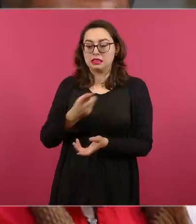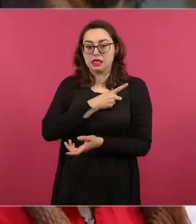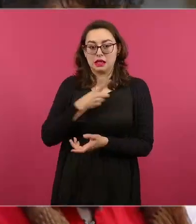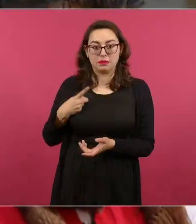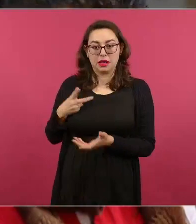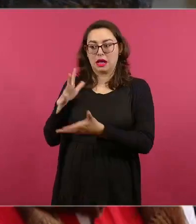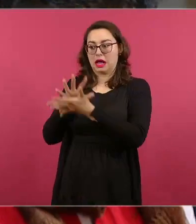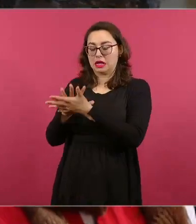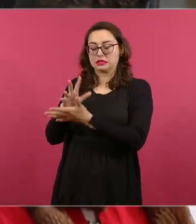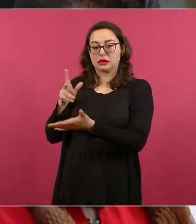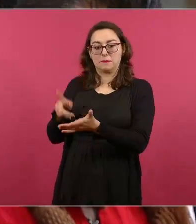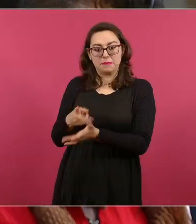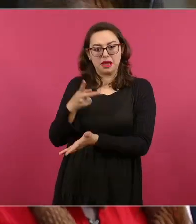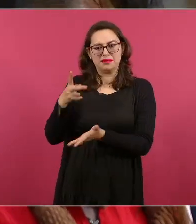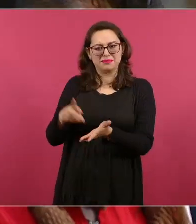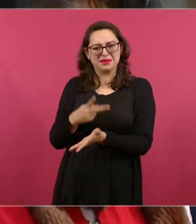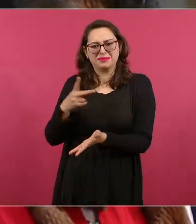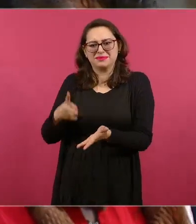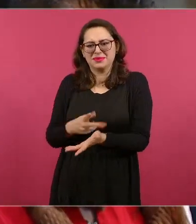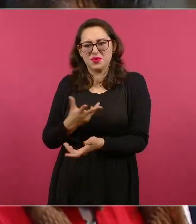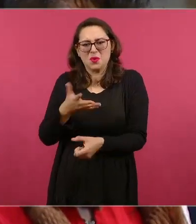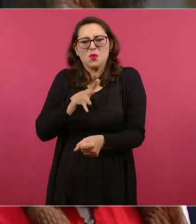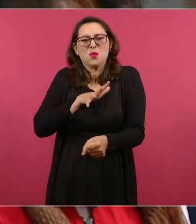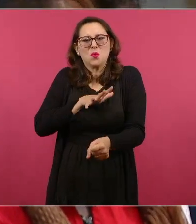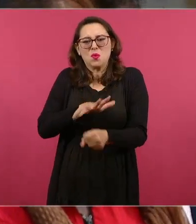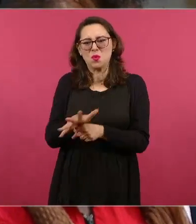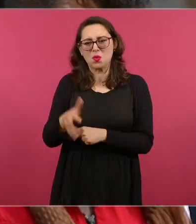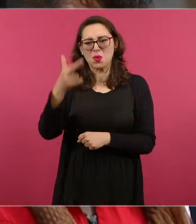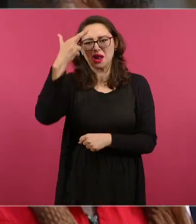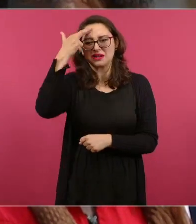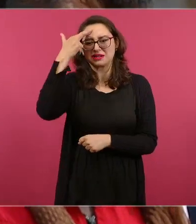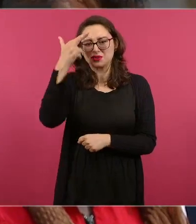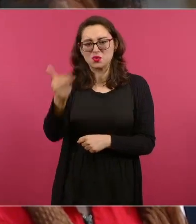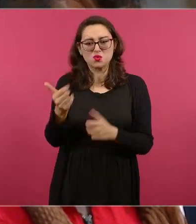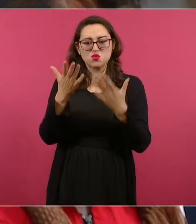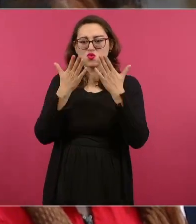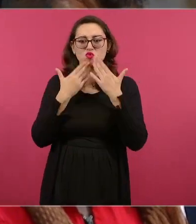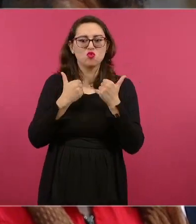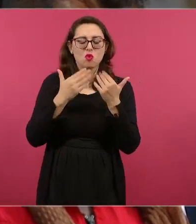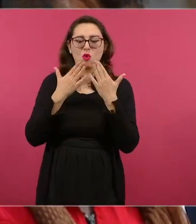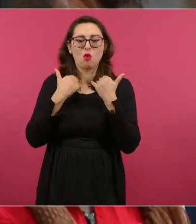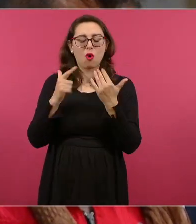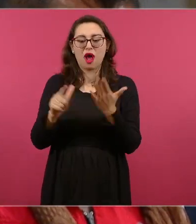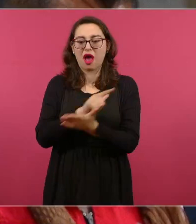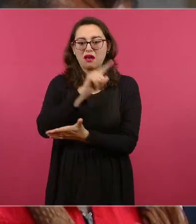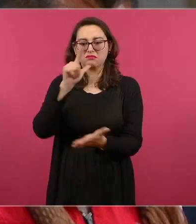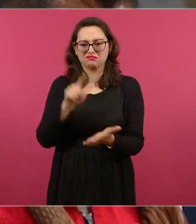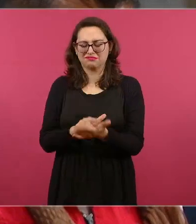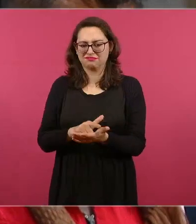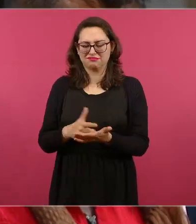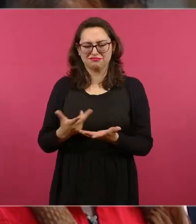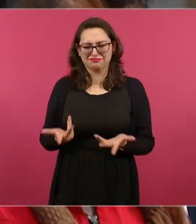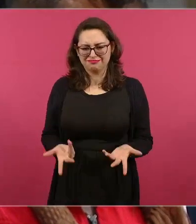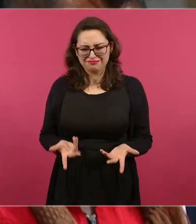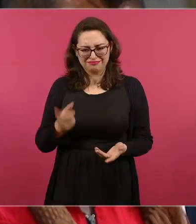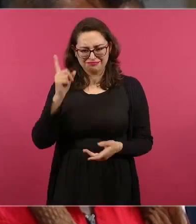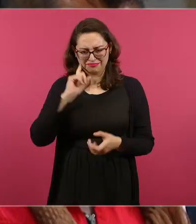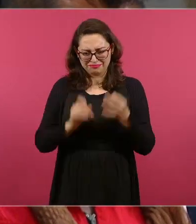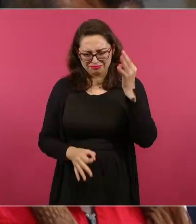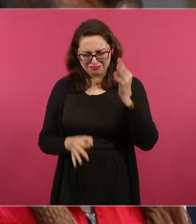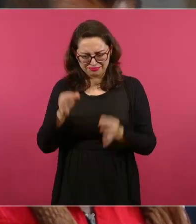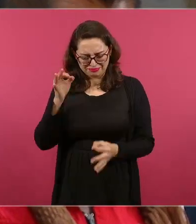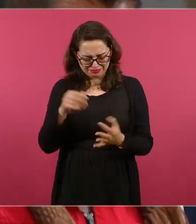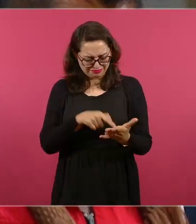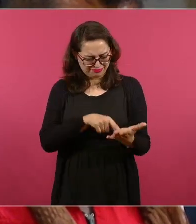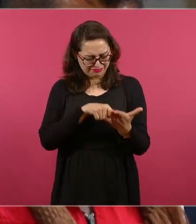las audiencias sin sustento legal, tan es así que en todas las juezas negaron cancelar tal